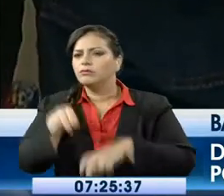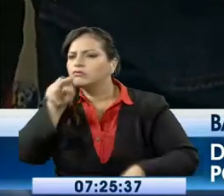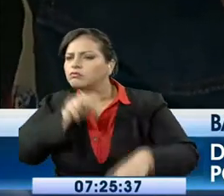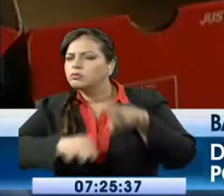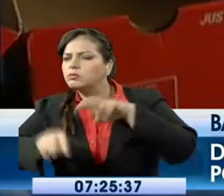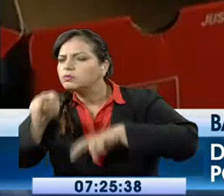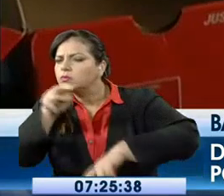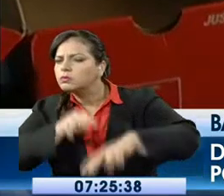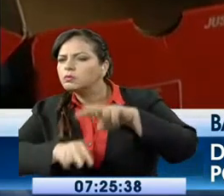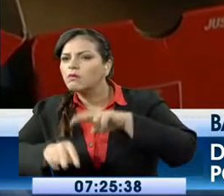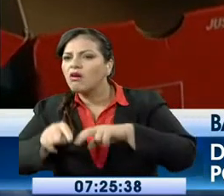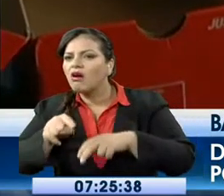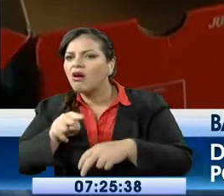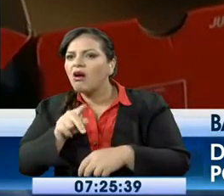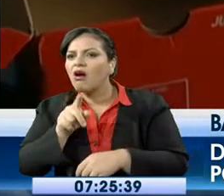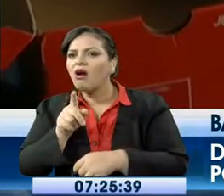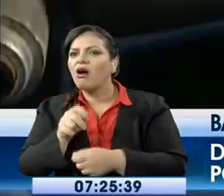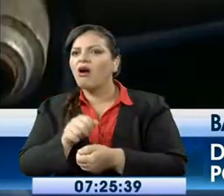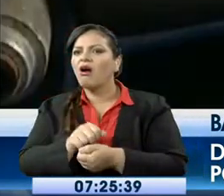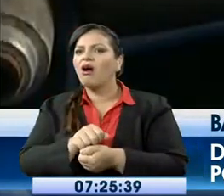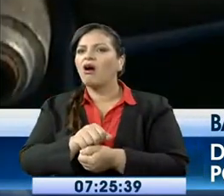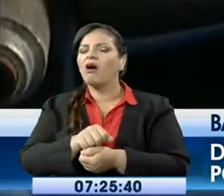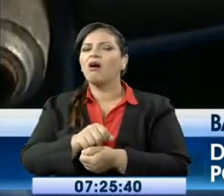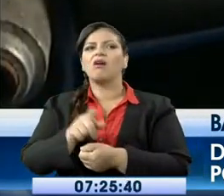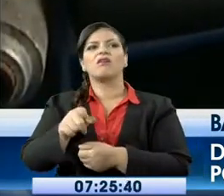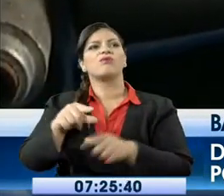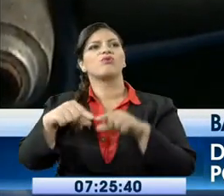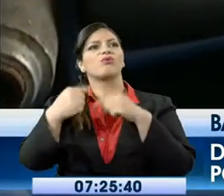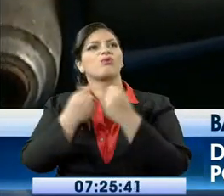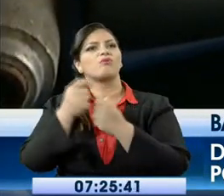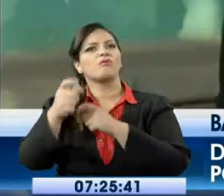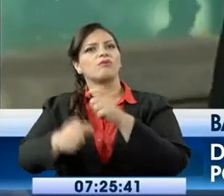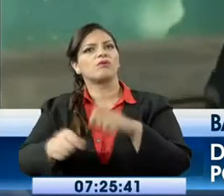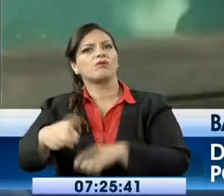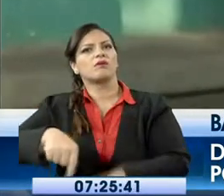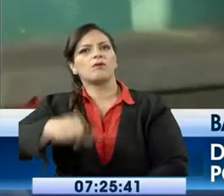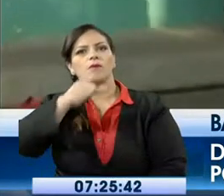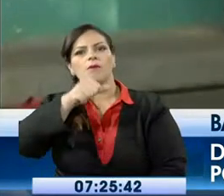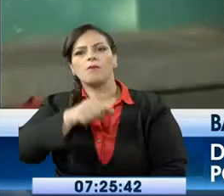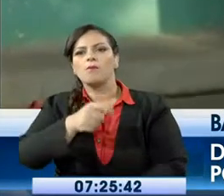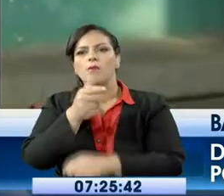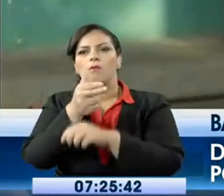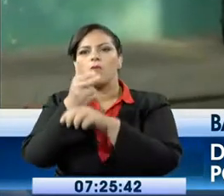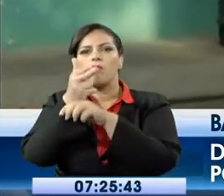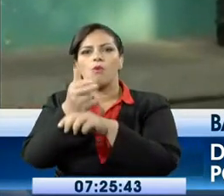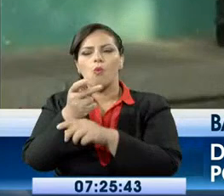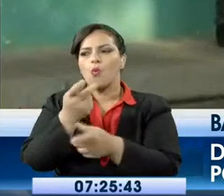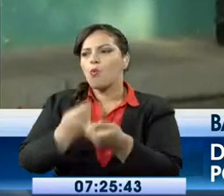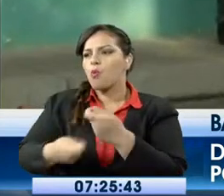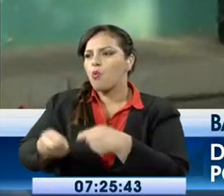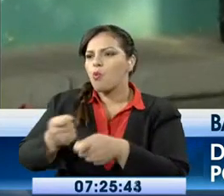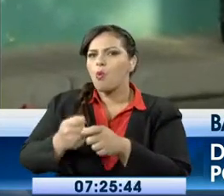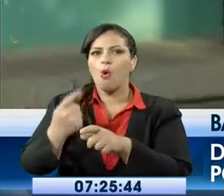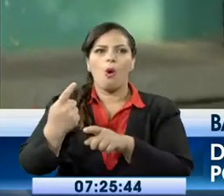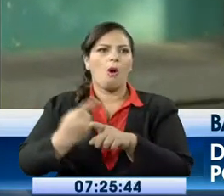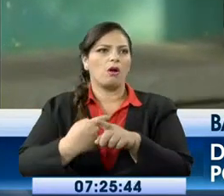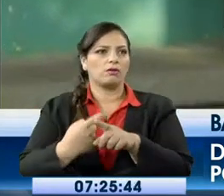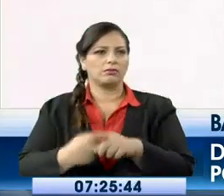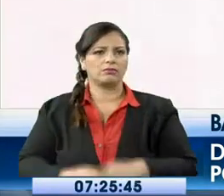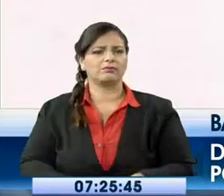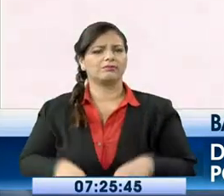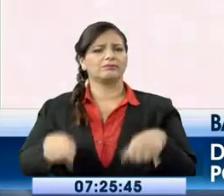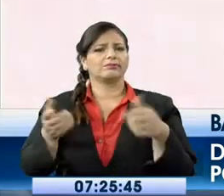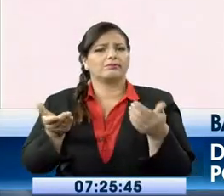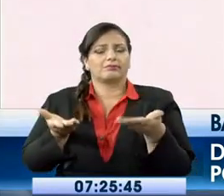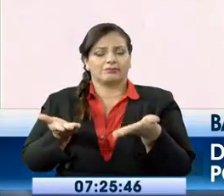a la comercialización y alquiler de armas de fuego y municiones. La organización delictiva operaba desde una vivienda del